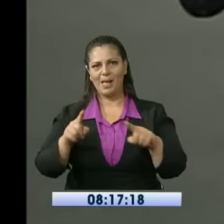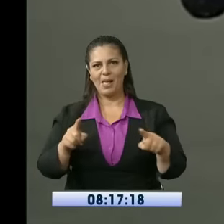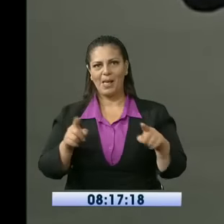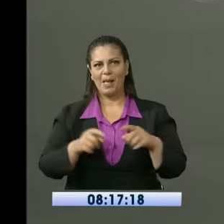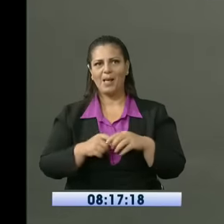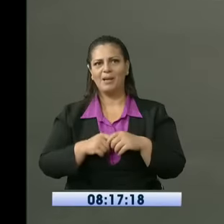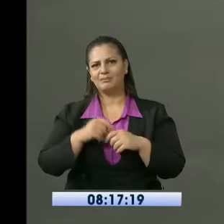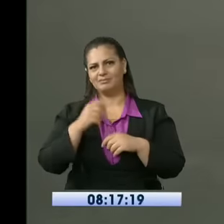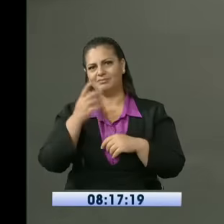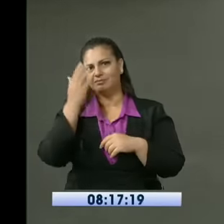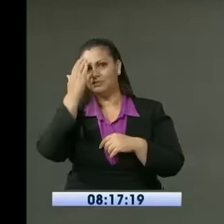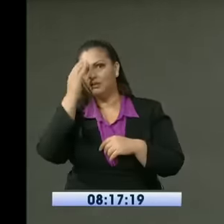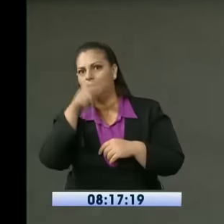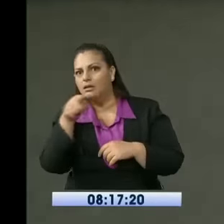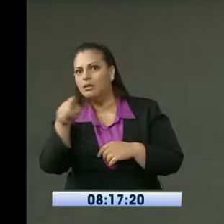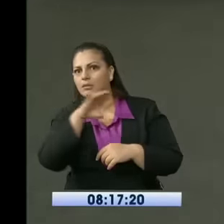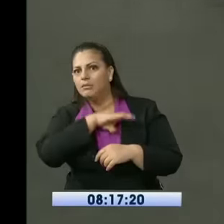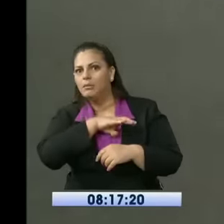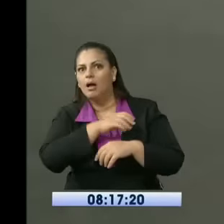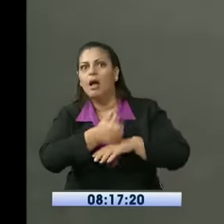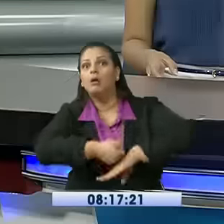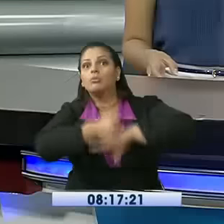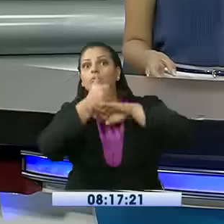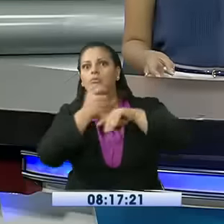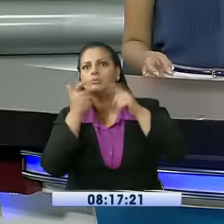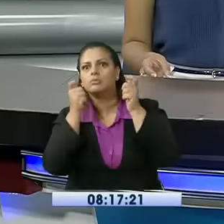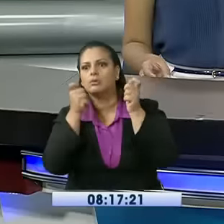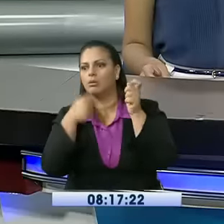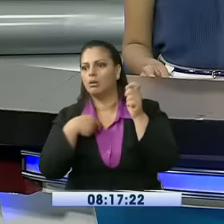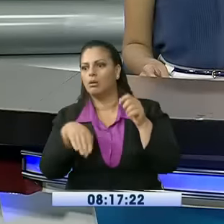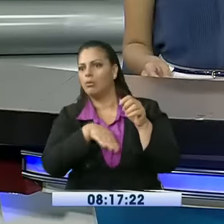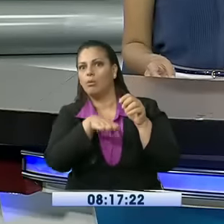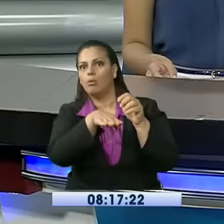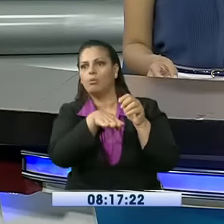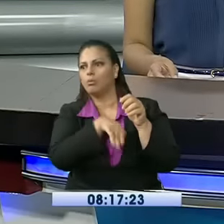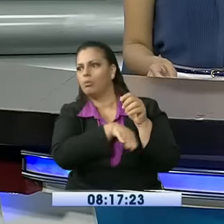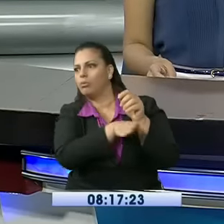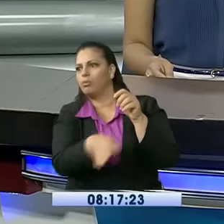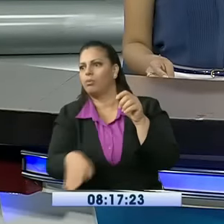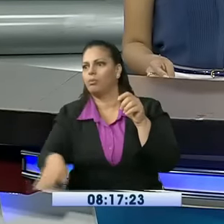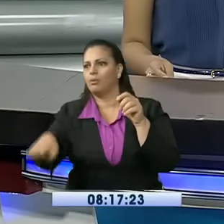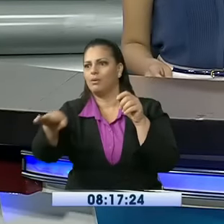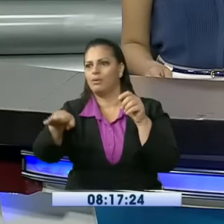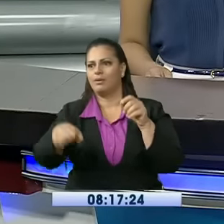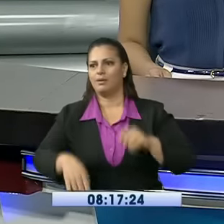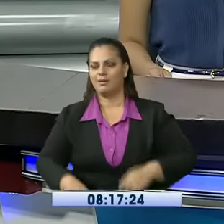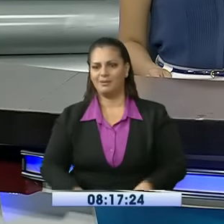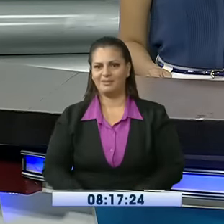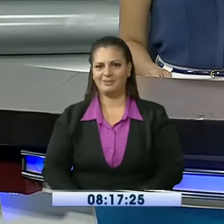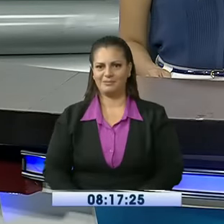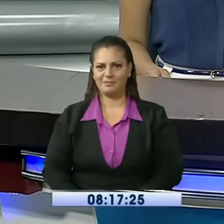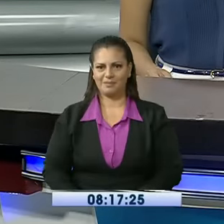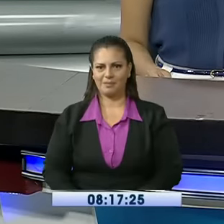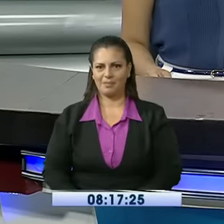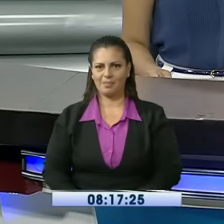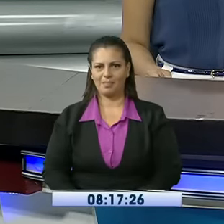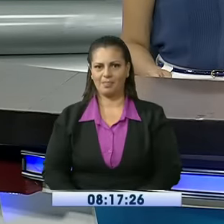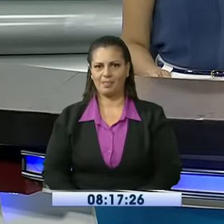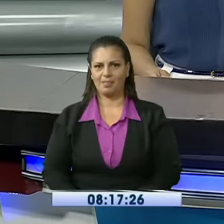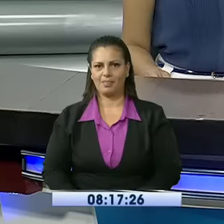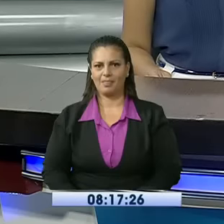y Hugo, Roselena, lo que informamos a esta hora de la mañana, desde determinado punto de Guayaquil, no decimos el